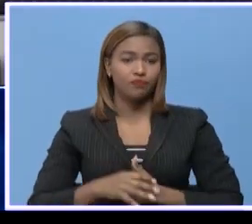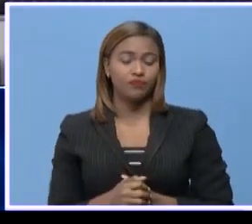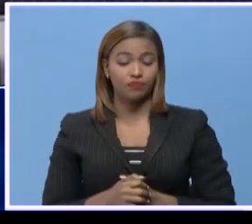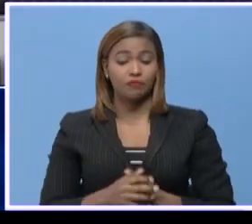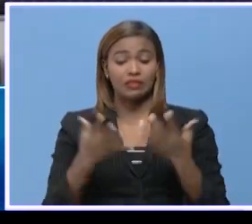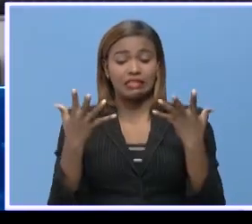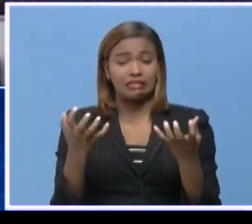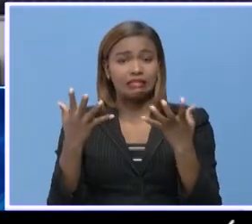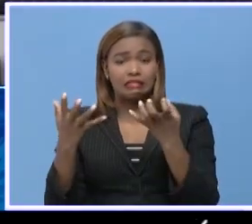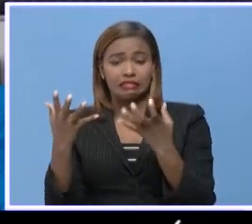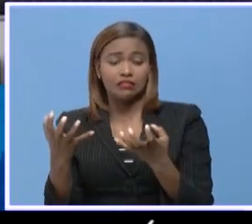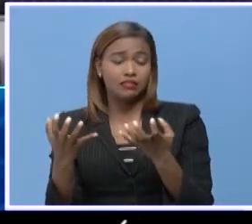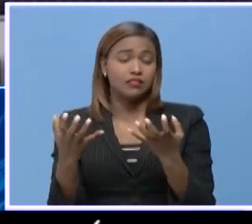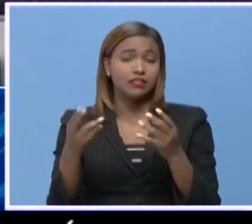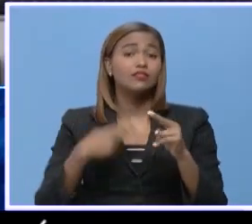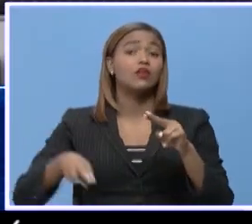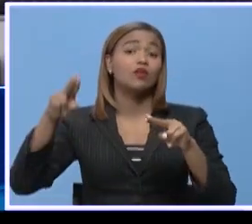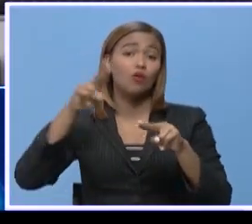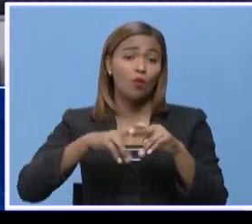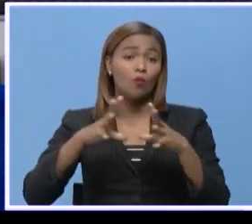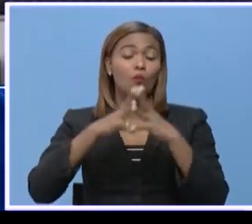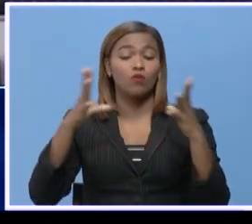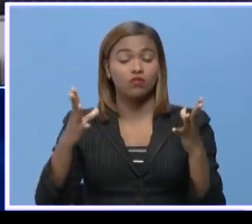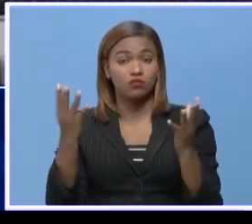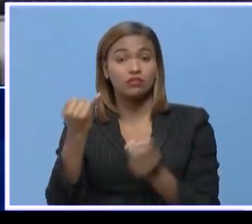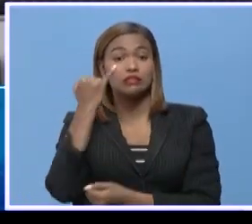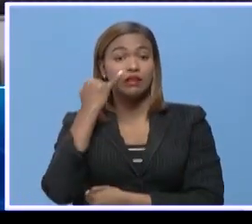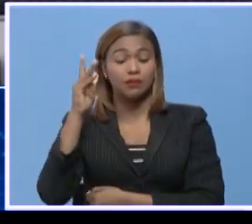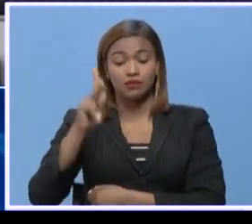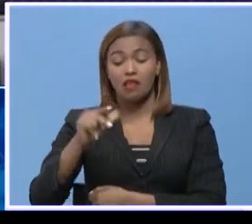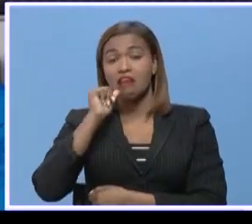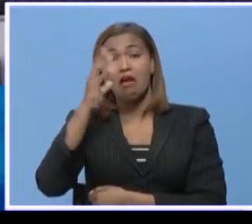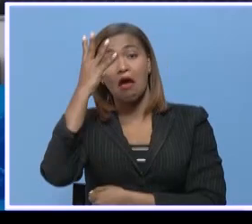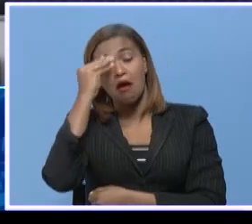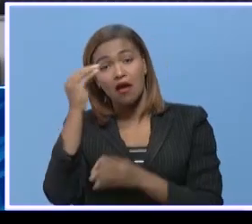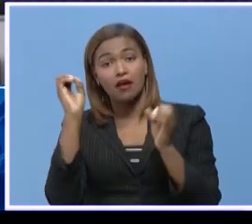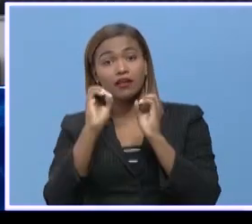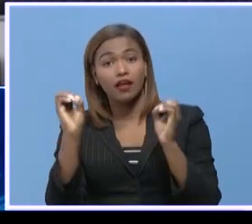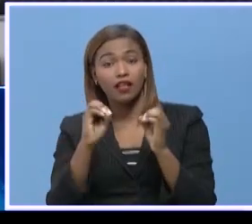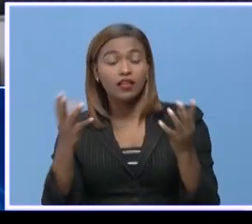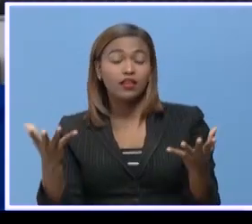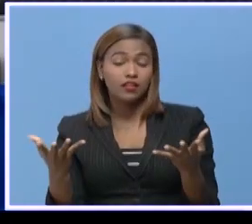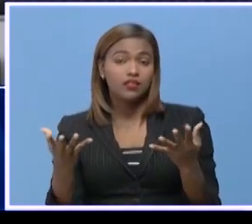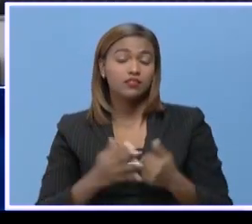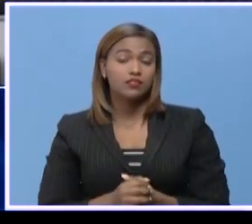ansiedad han subido mucho. Es si la persona no está durmiendo bien,